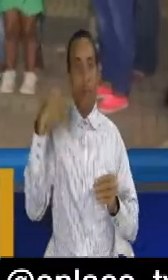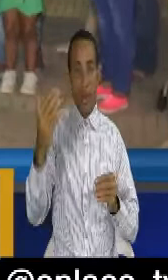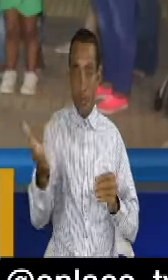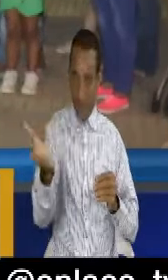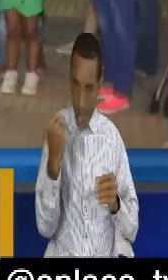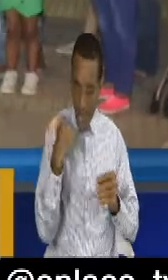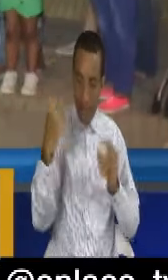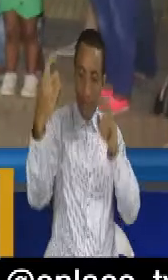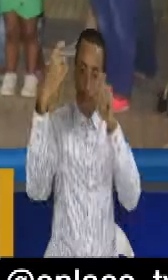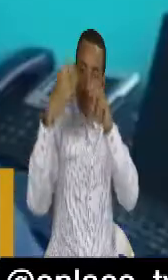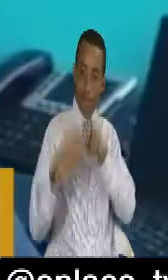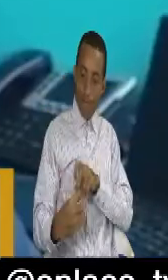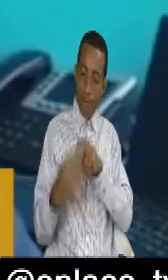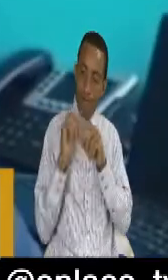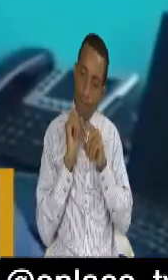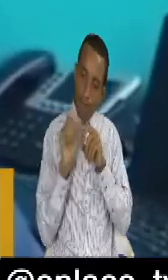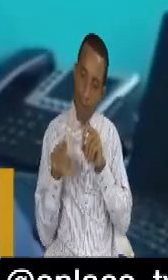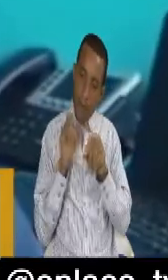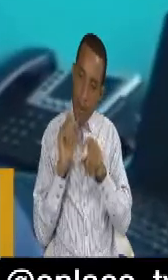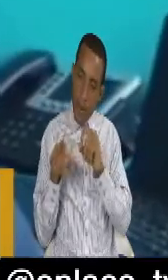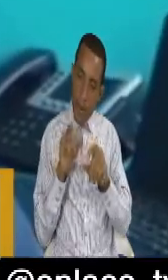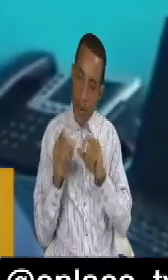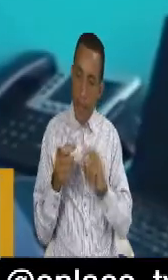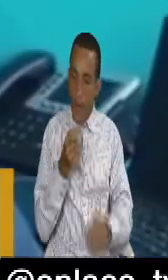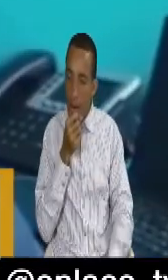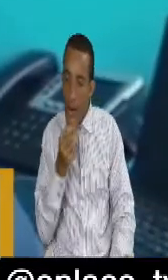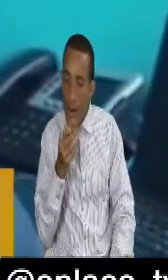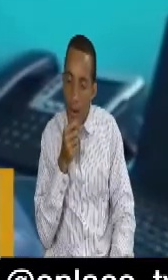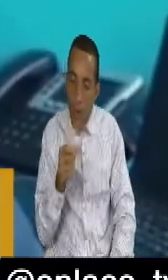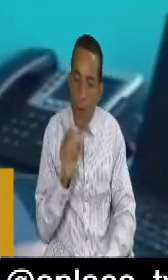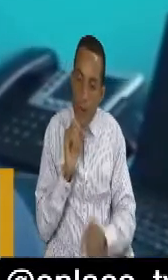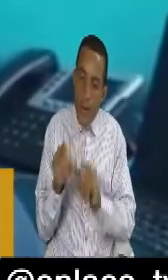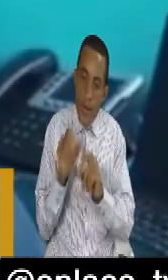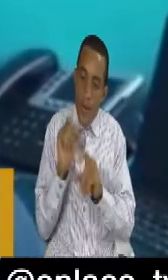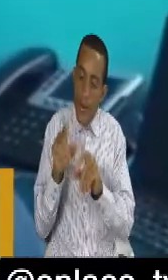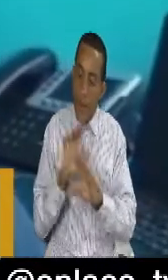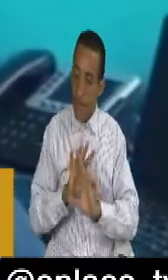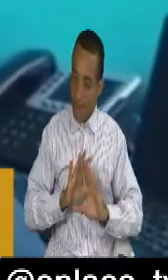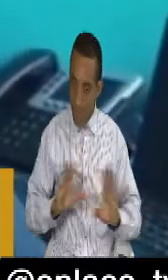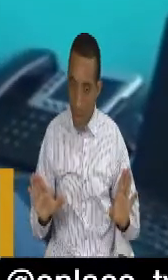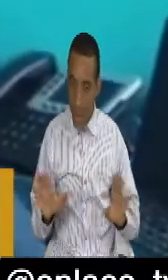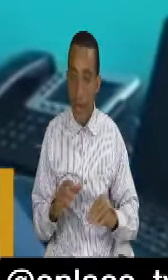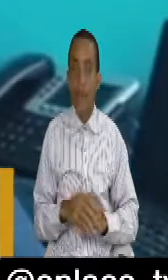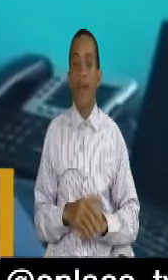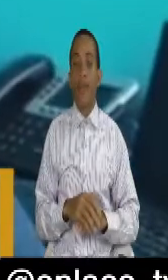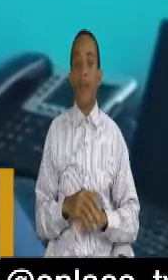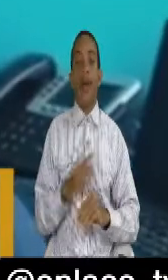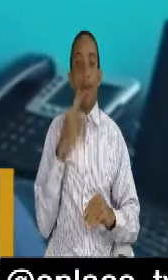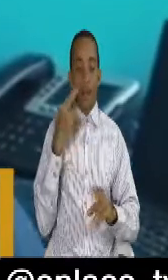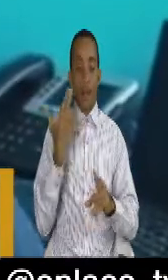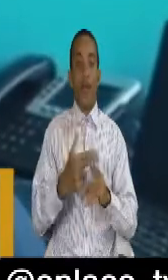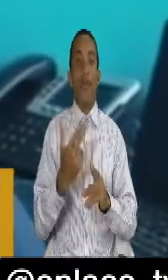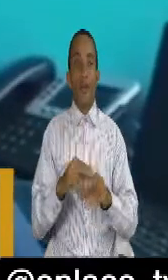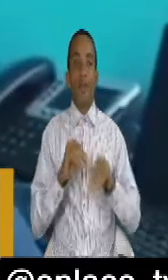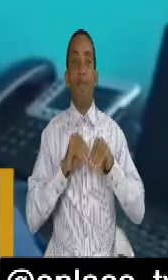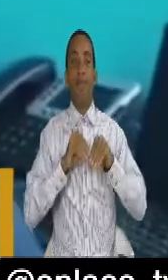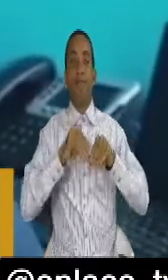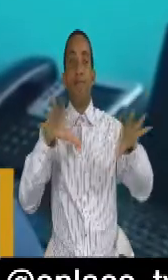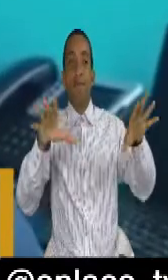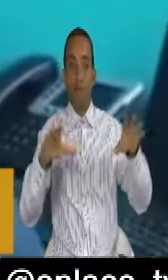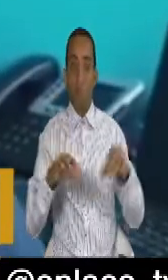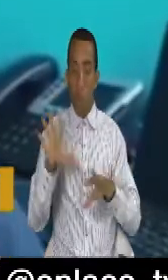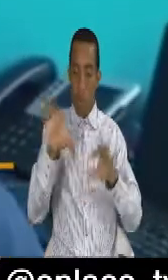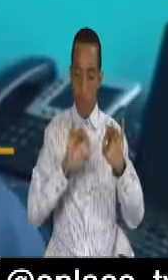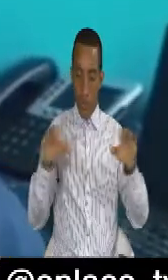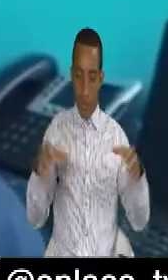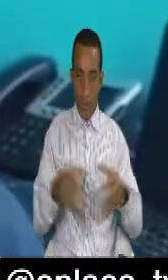uno de los seleccionados y finalmente pues daríamos a conocer el nombre de los seleccionados para que hagan parte